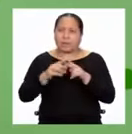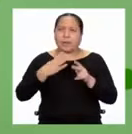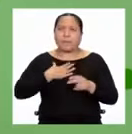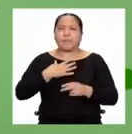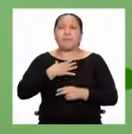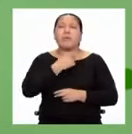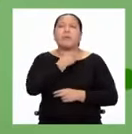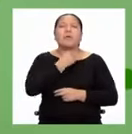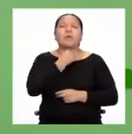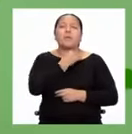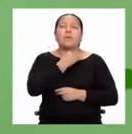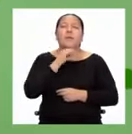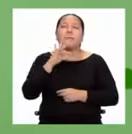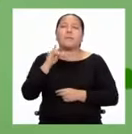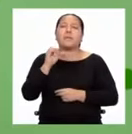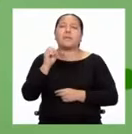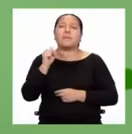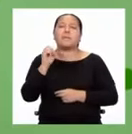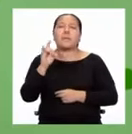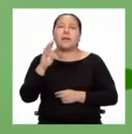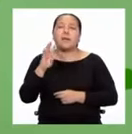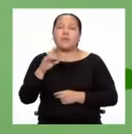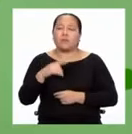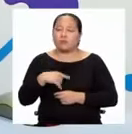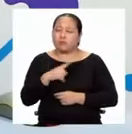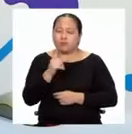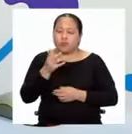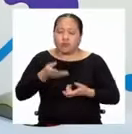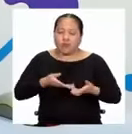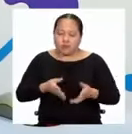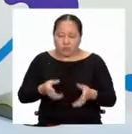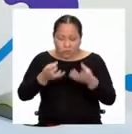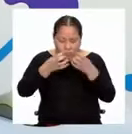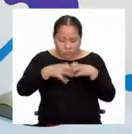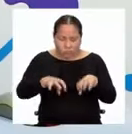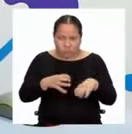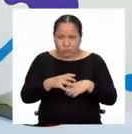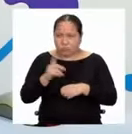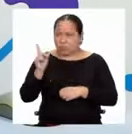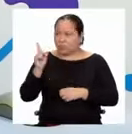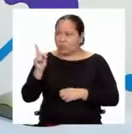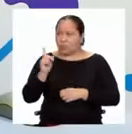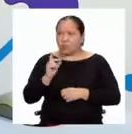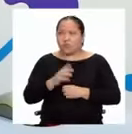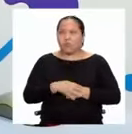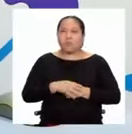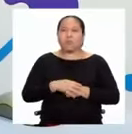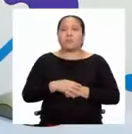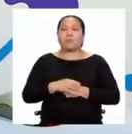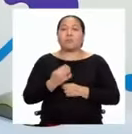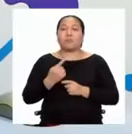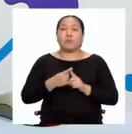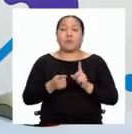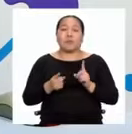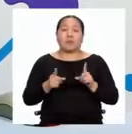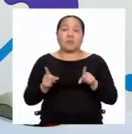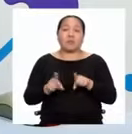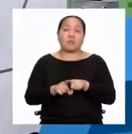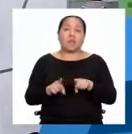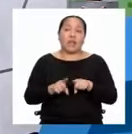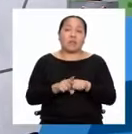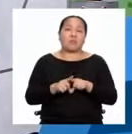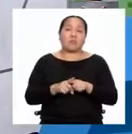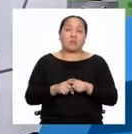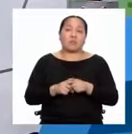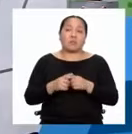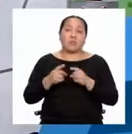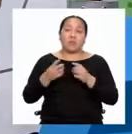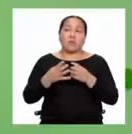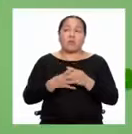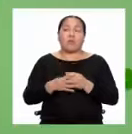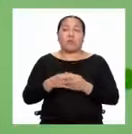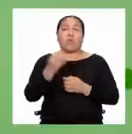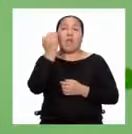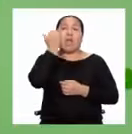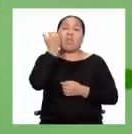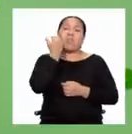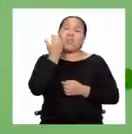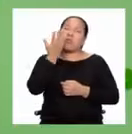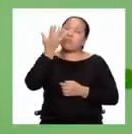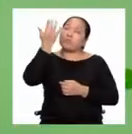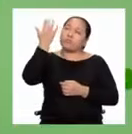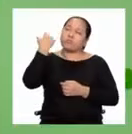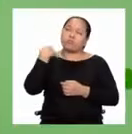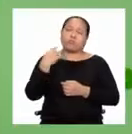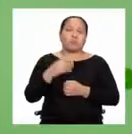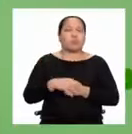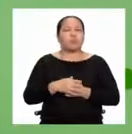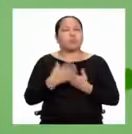no creo que haya nacido de ese huevo. Su bisabuelo no, pero quizás un antepasado sí. Y poniéndonos así bien